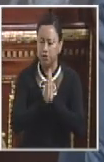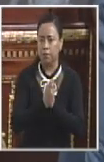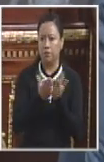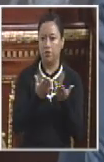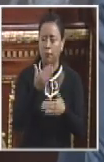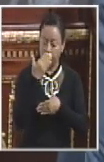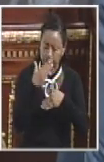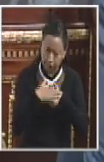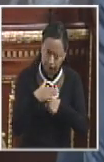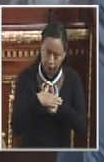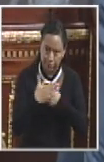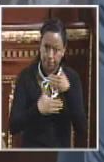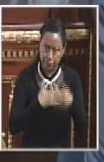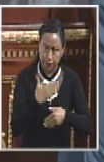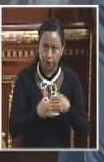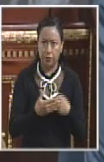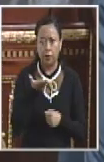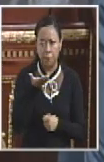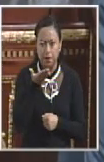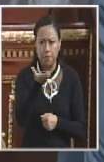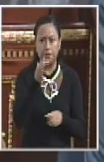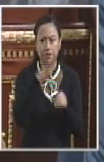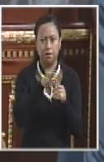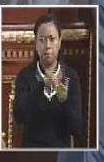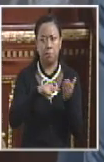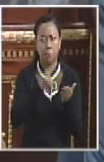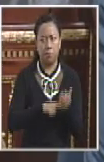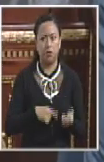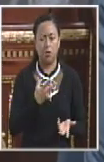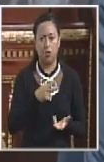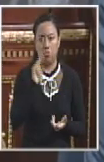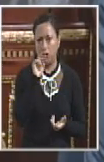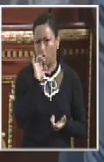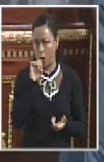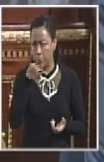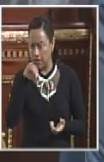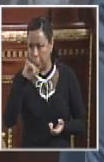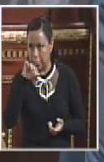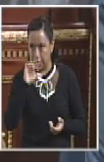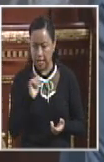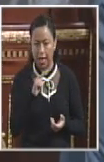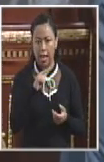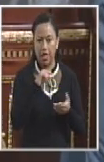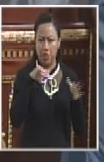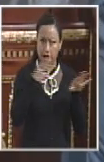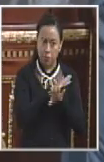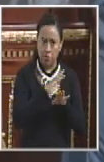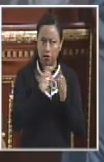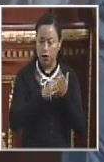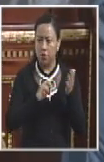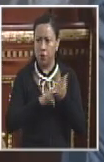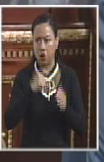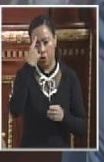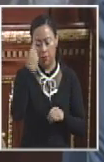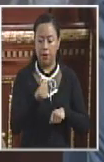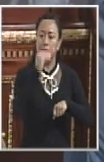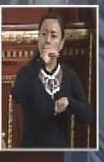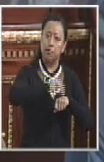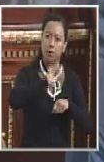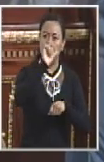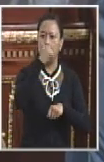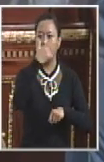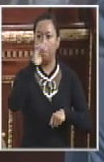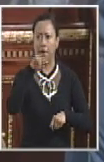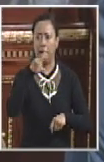atenta que someta a votación nominal la modificación del orden del día para incorporar el apartado de agenda política relativo a